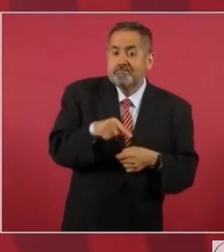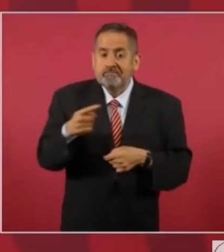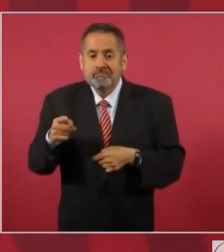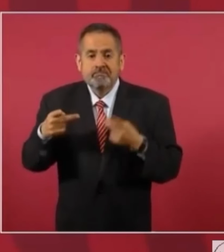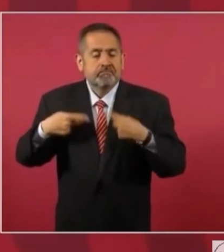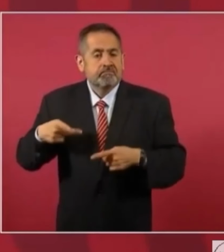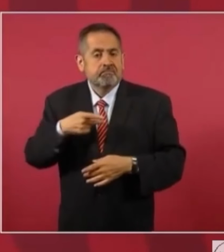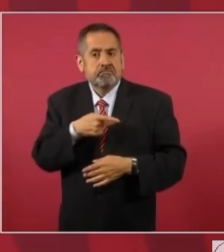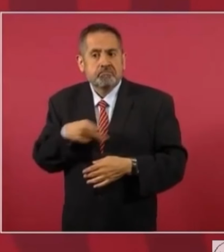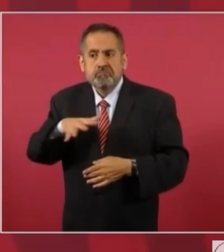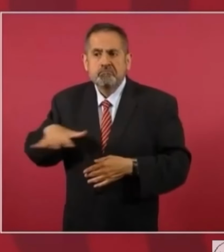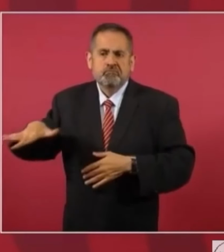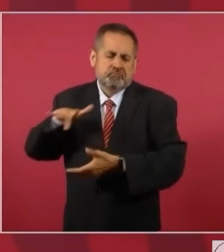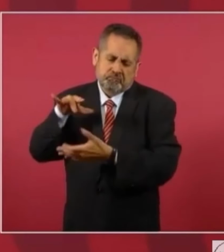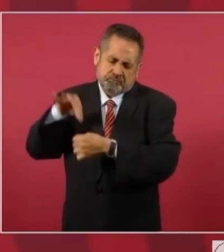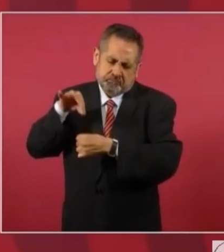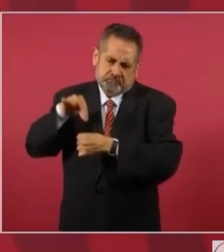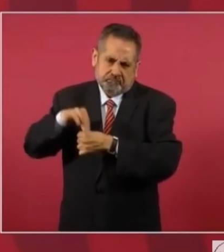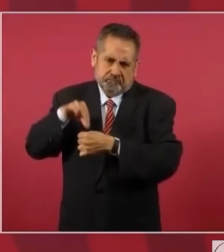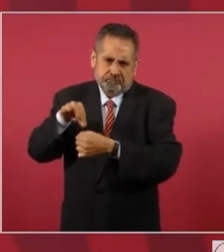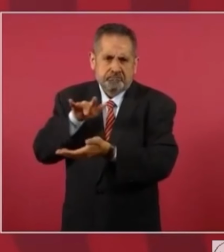el voto, pero